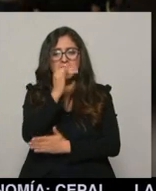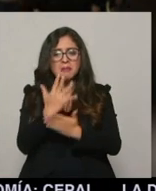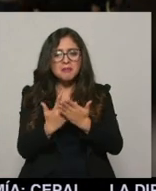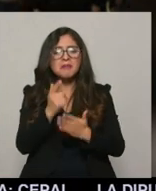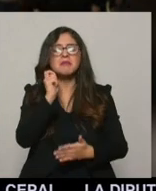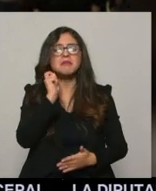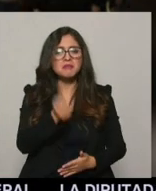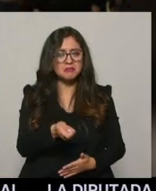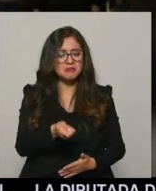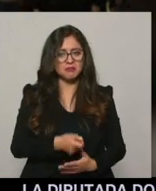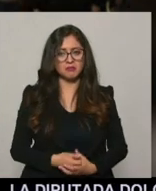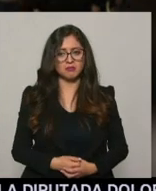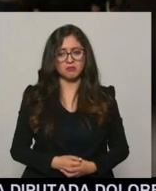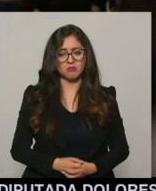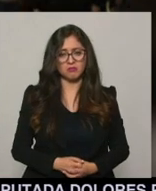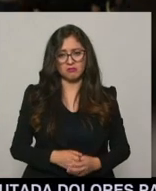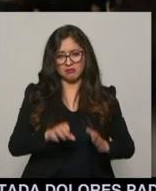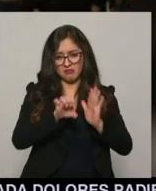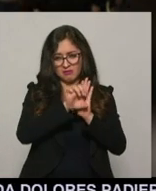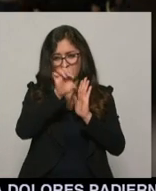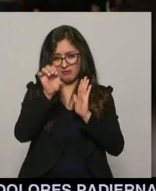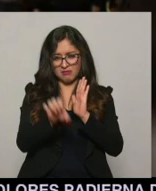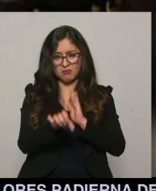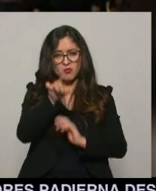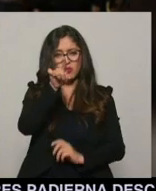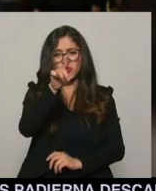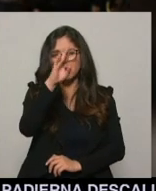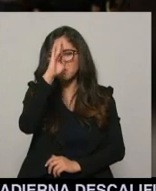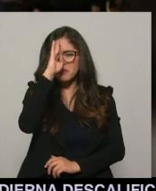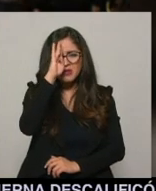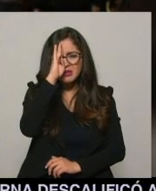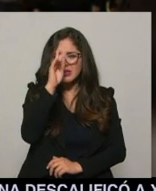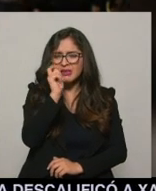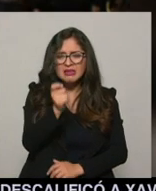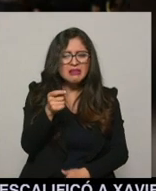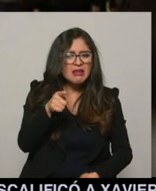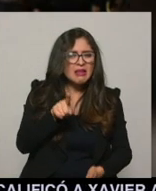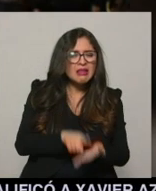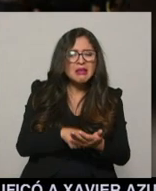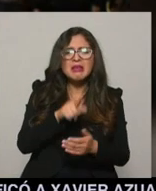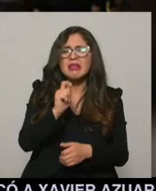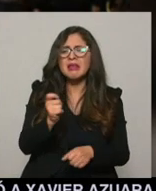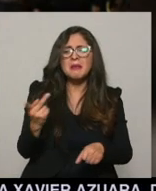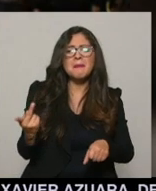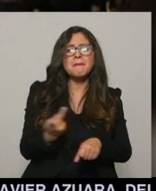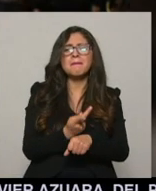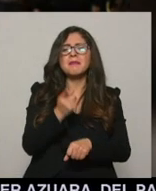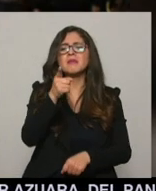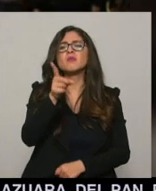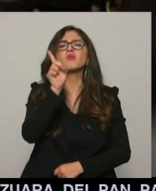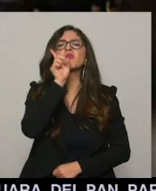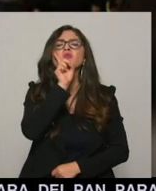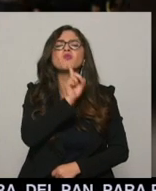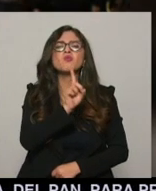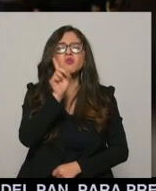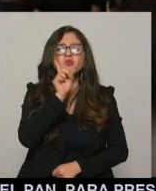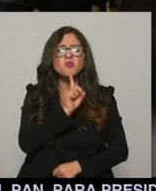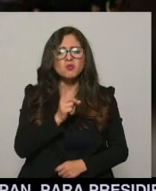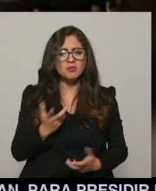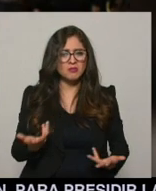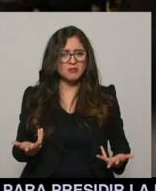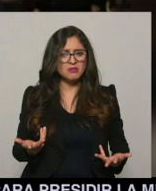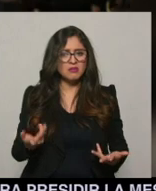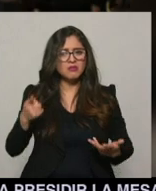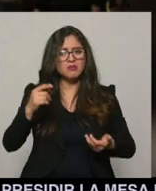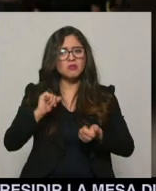imagen? Solo usted reflexione cuando ve esta imagen. ¿Qué hay detrás? ¿Qué es lo que realmente le ocurrió a esta mujer